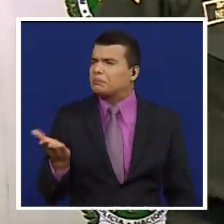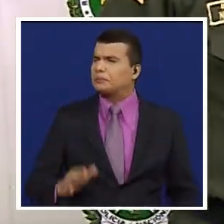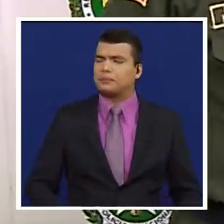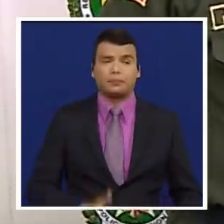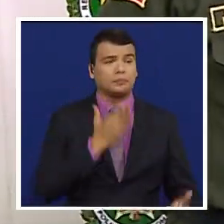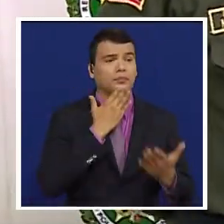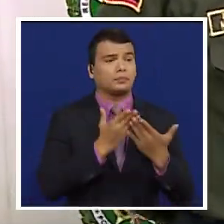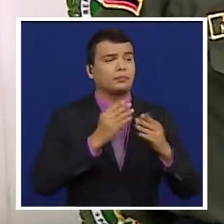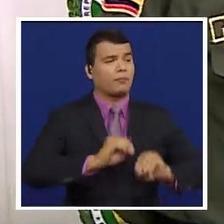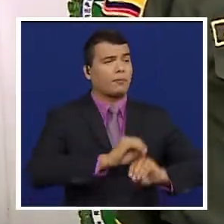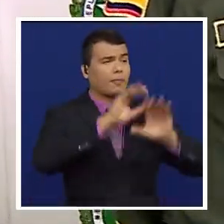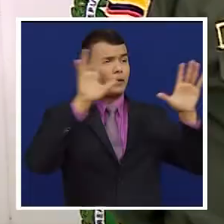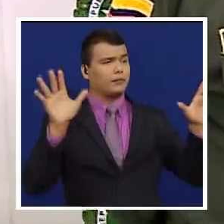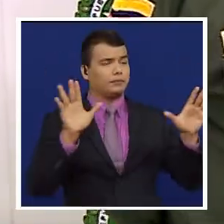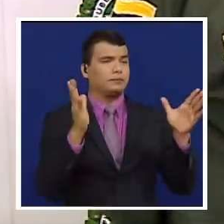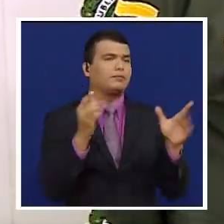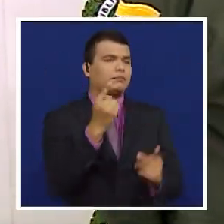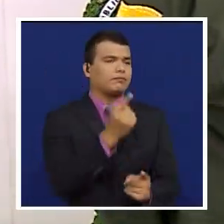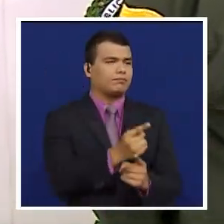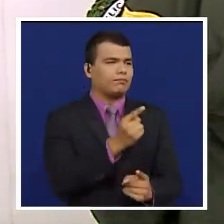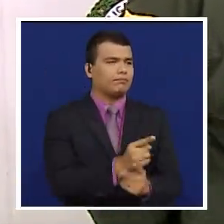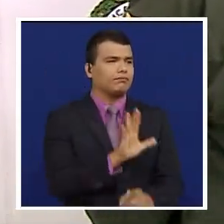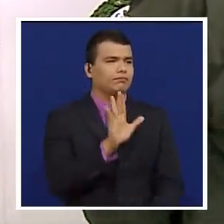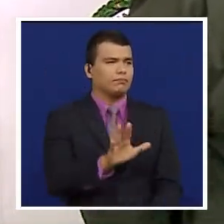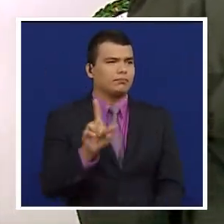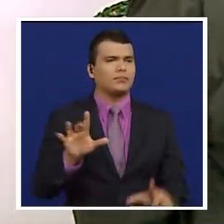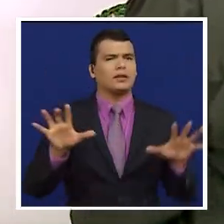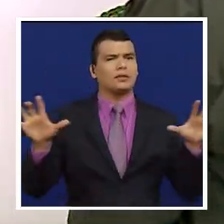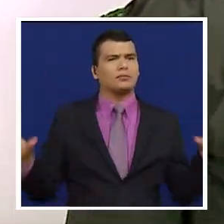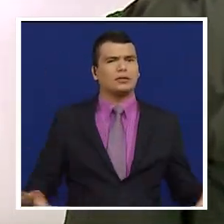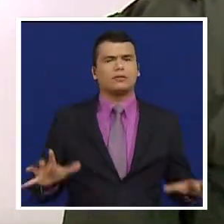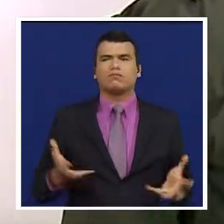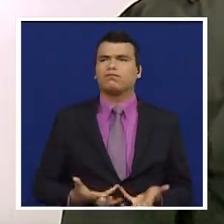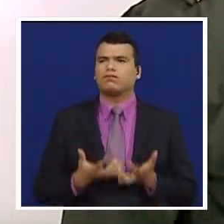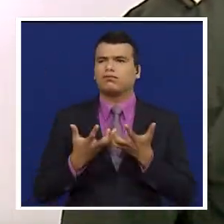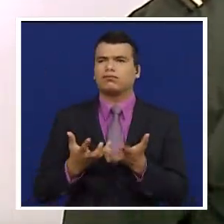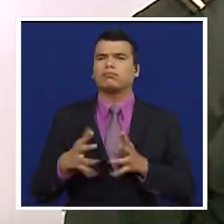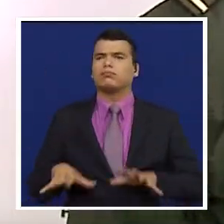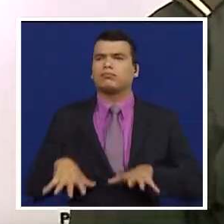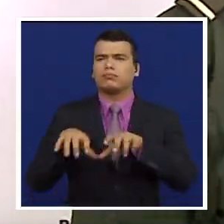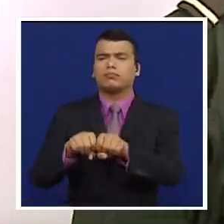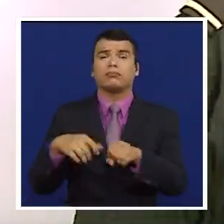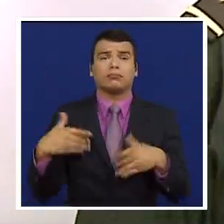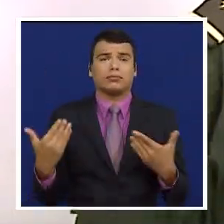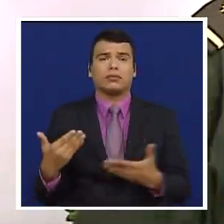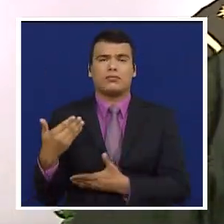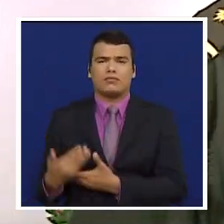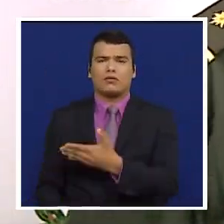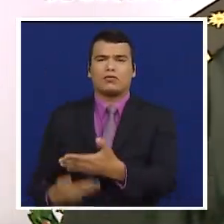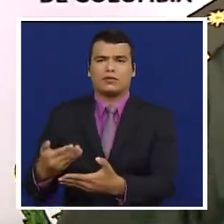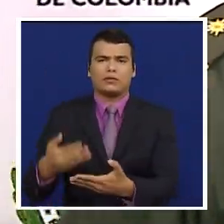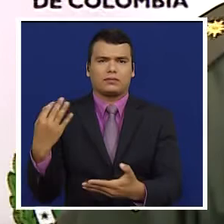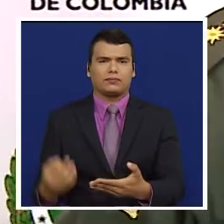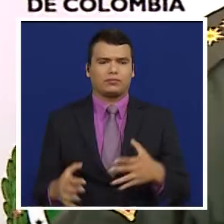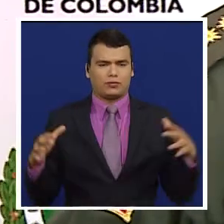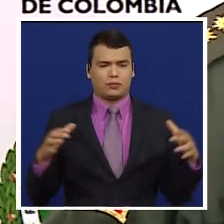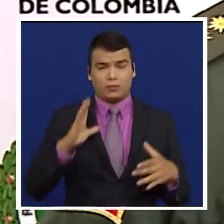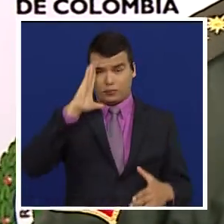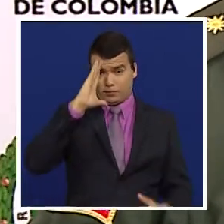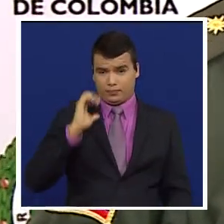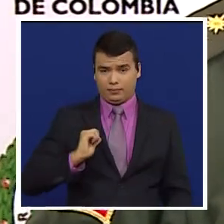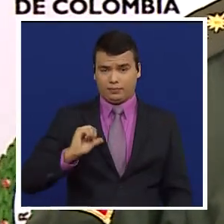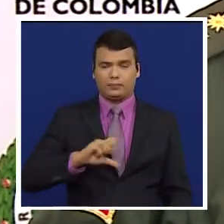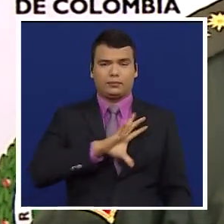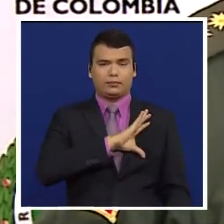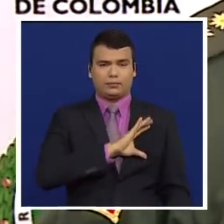días. Sí, efectivamente. Este operativo obedece a un procedimiento que realiza la Policía Metropolitana de